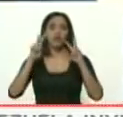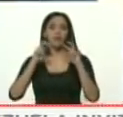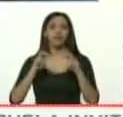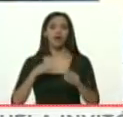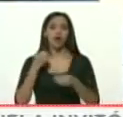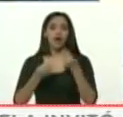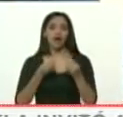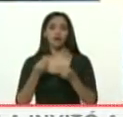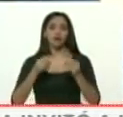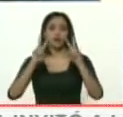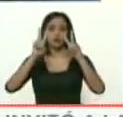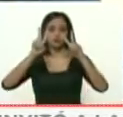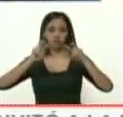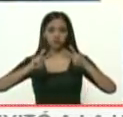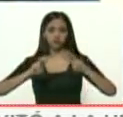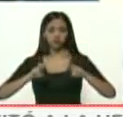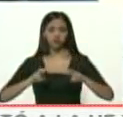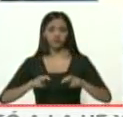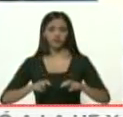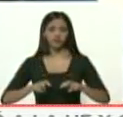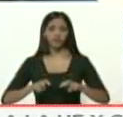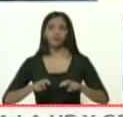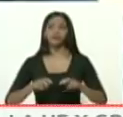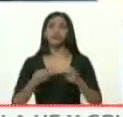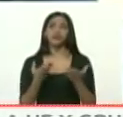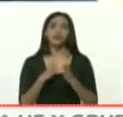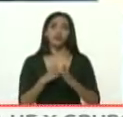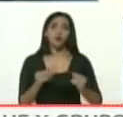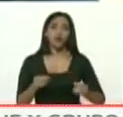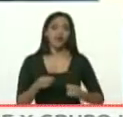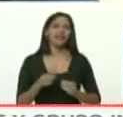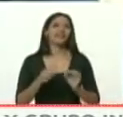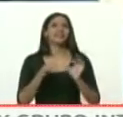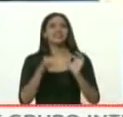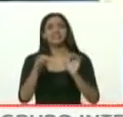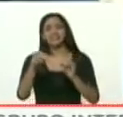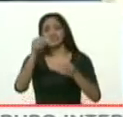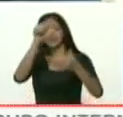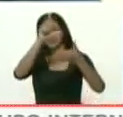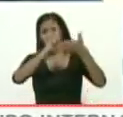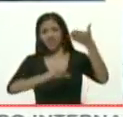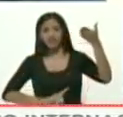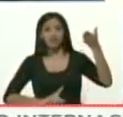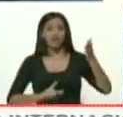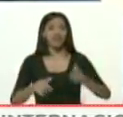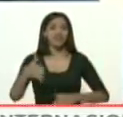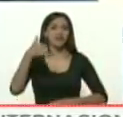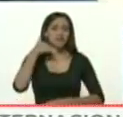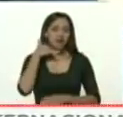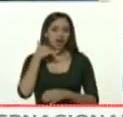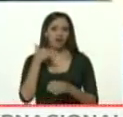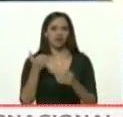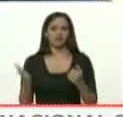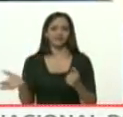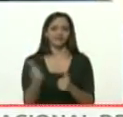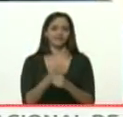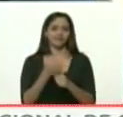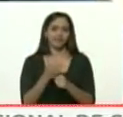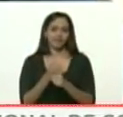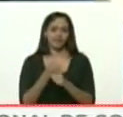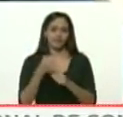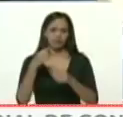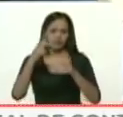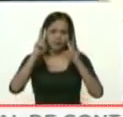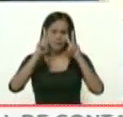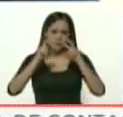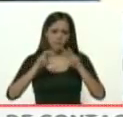análisis telefónico, ven todas las relaciones de llamadas entrantes y salientes que pudieran relacionarse con